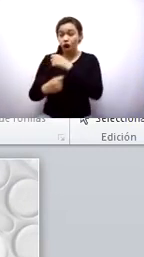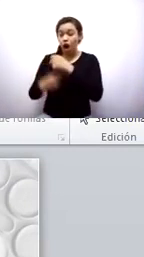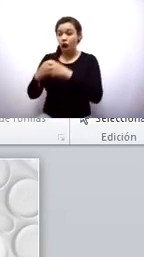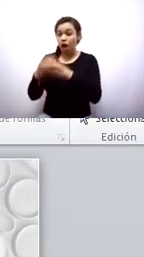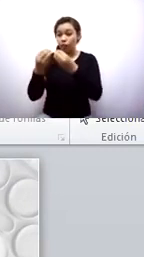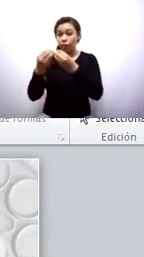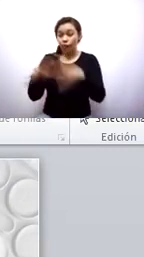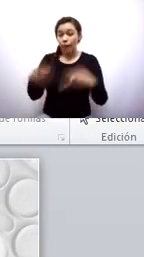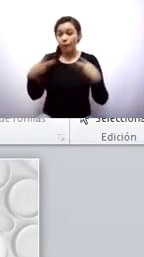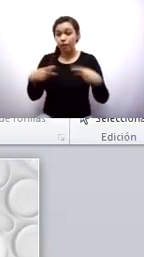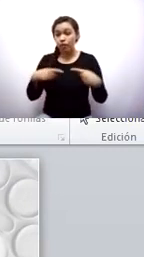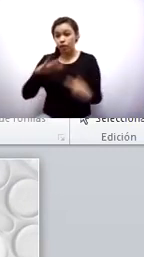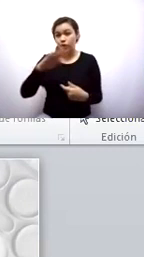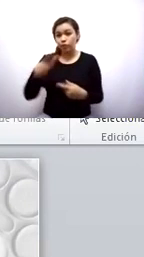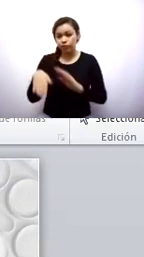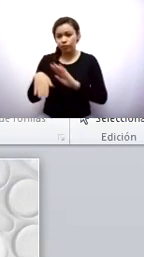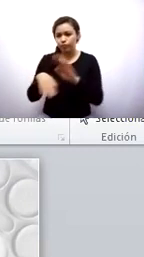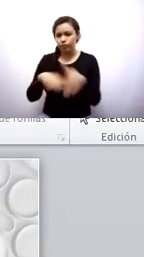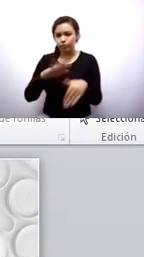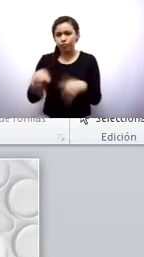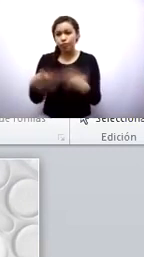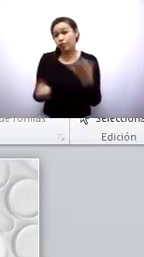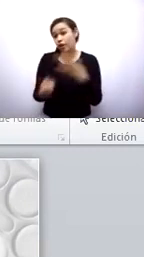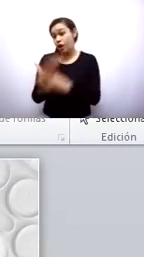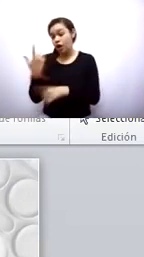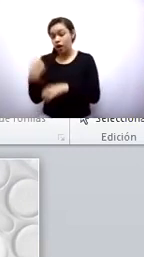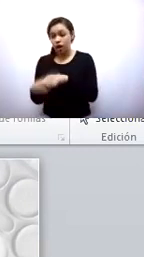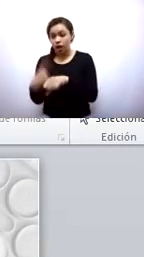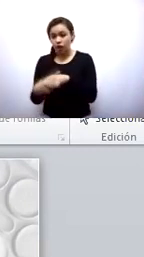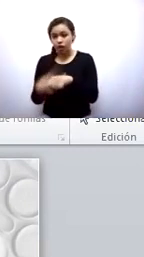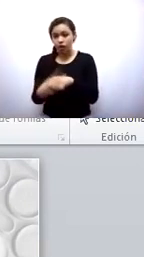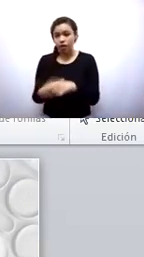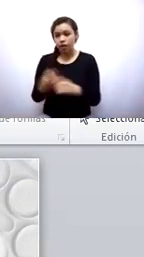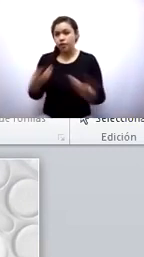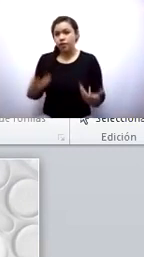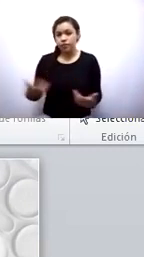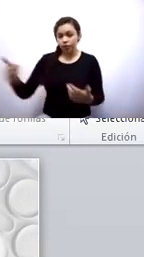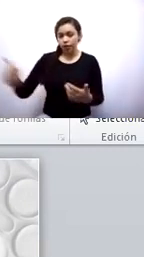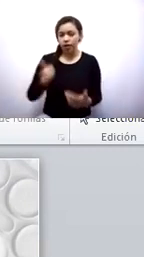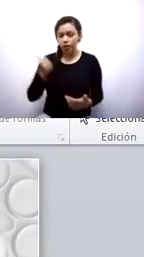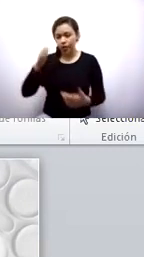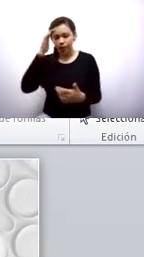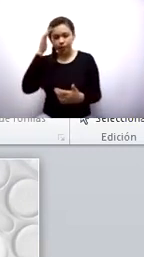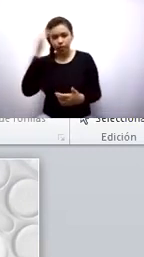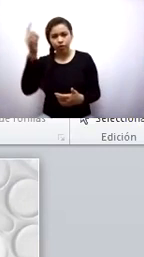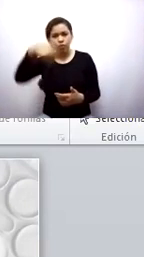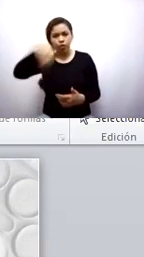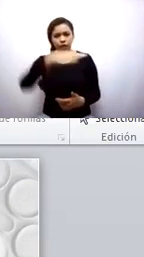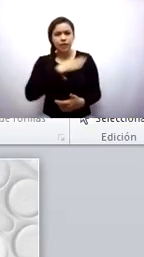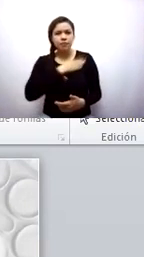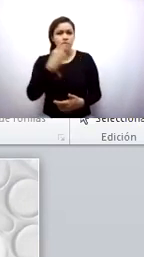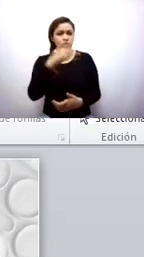esta pues nueva enfermedad, ¿no? Y bueno, pues aprovechando, yo quisiera pensar que todos ustedes están bien en su